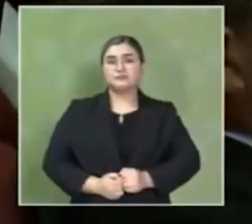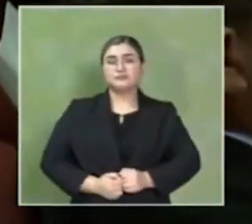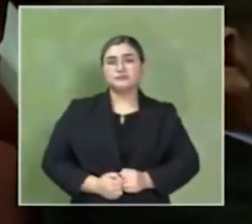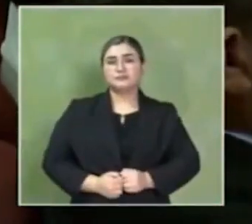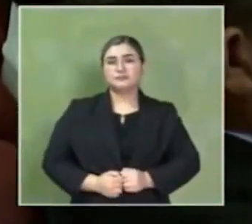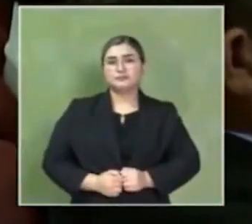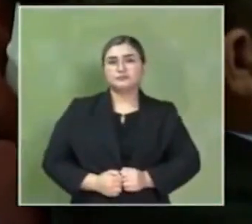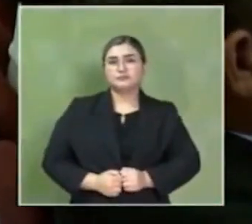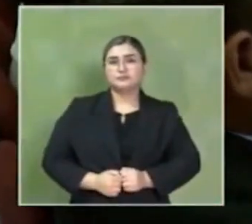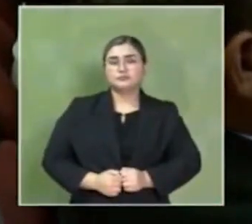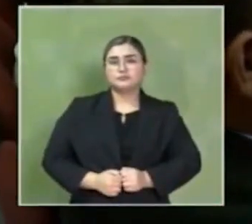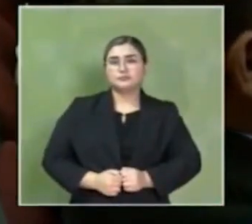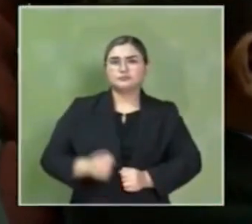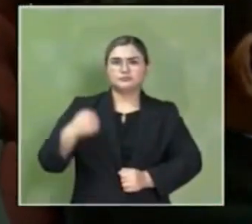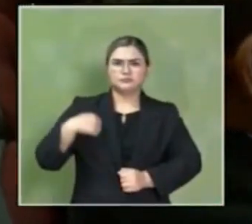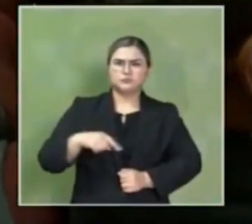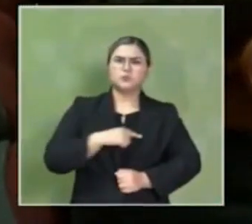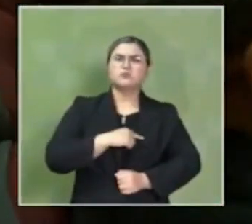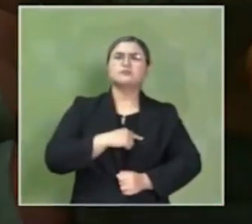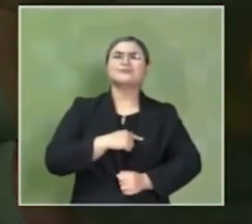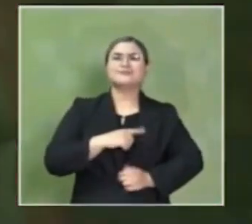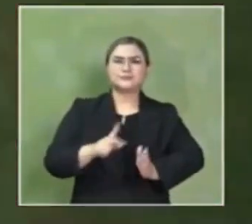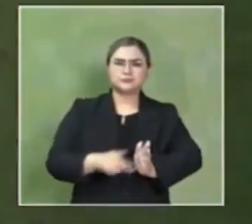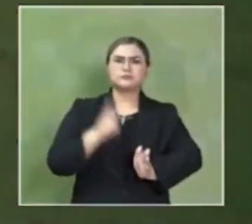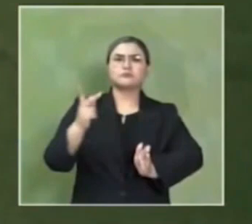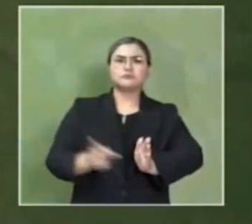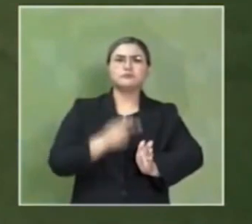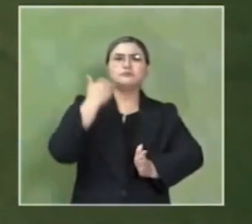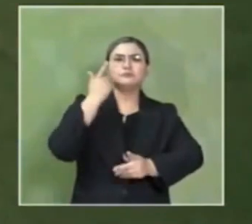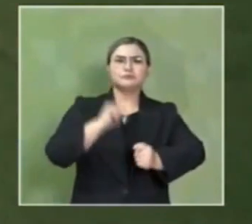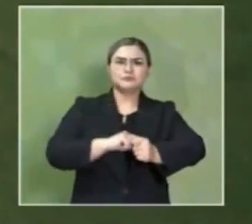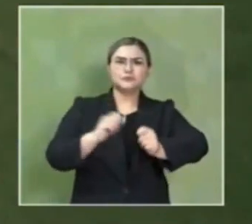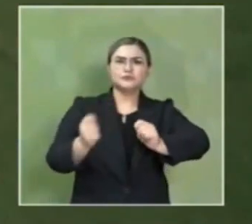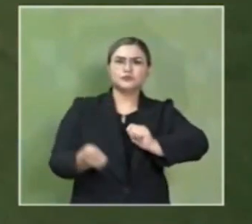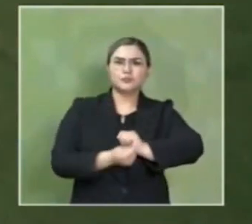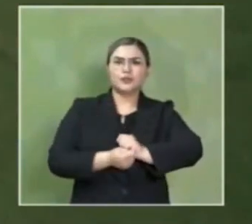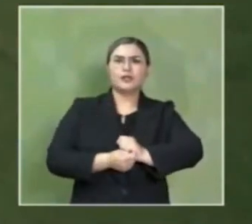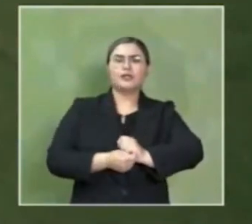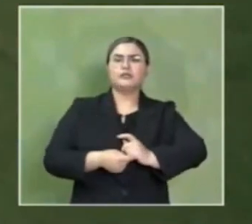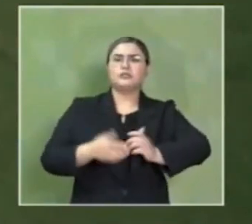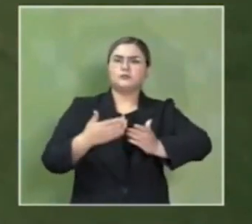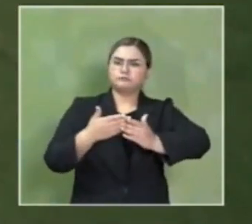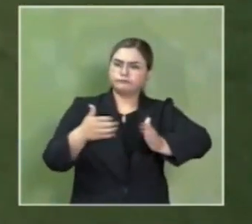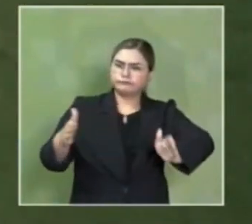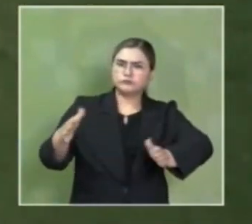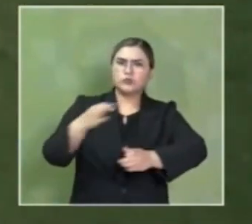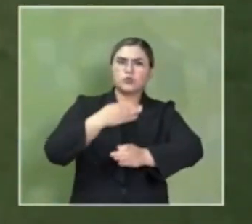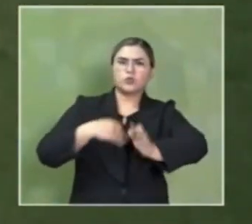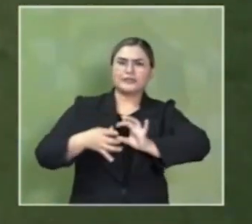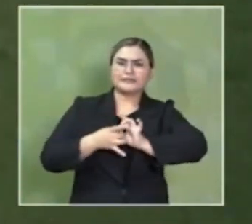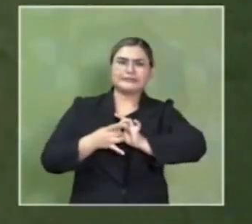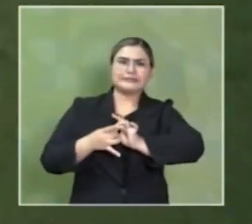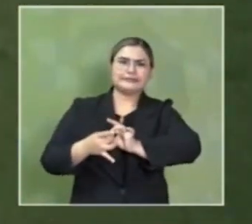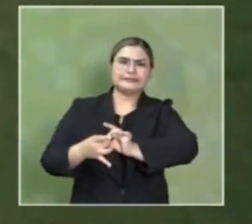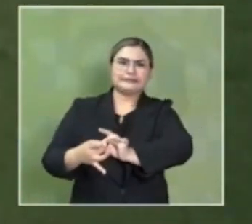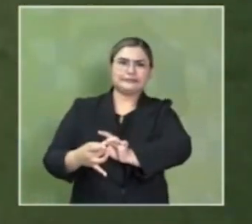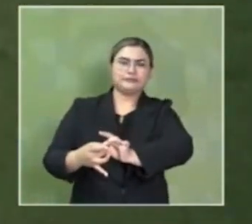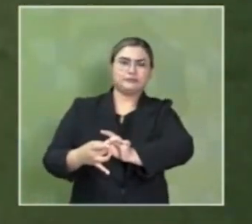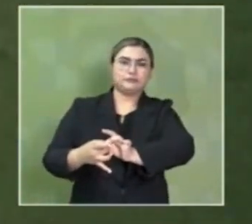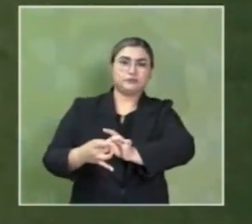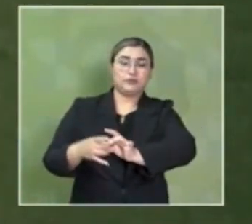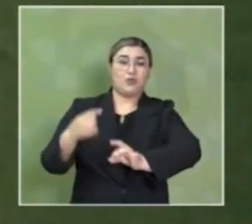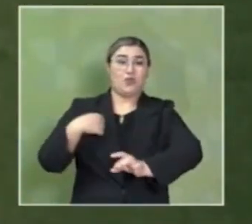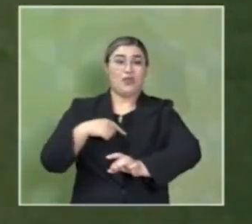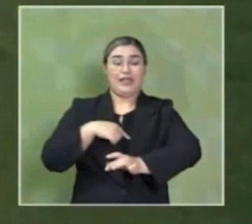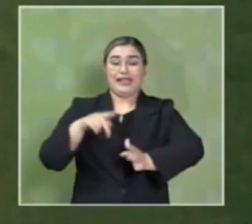engañar, no traicionar, y que primero los pobres. Agua con los residuos, porque se ve que no lo están cumpliendo. Y también dio